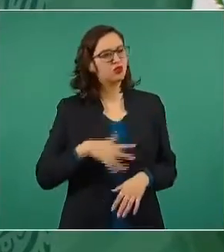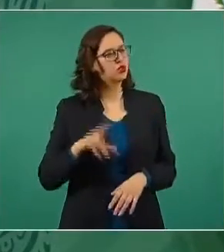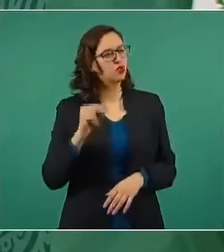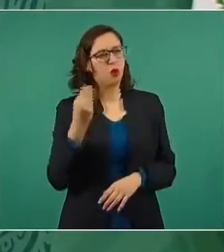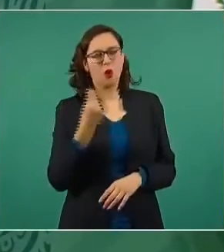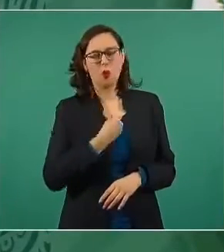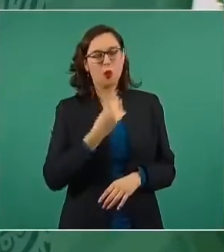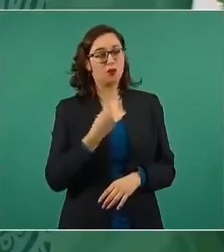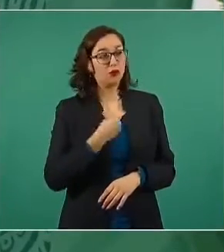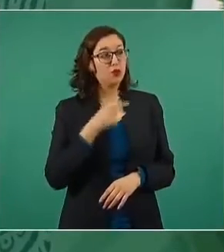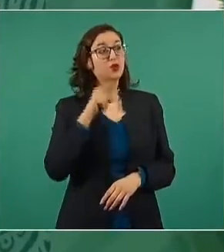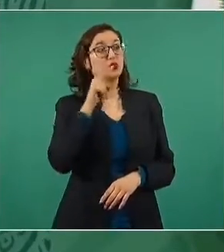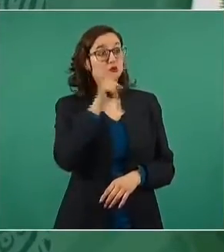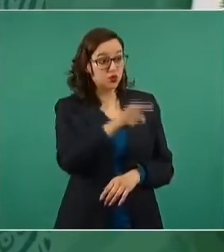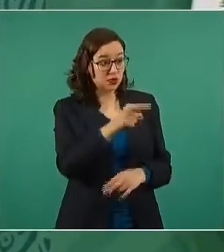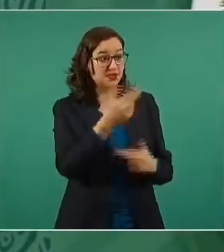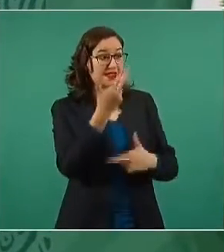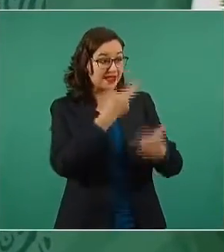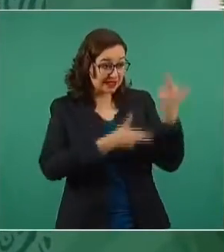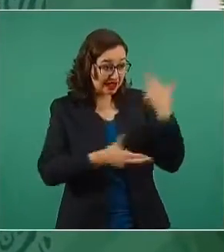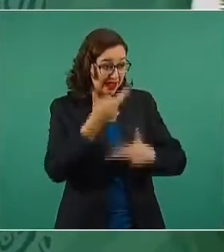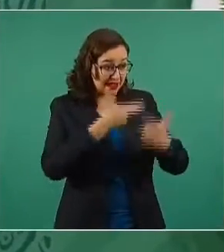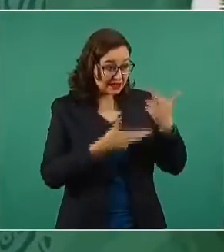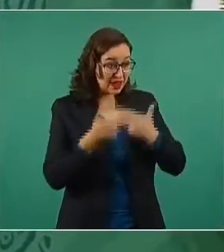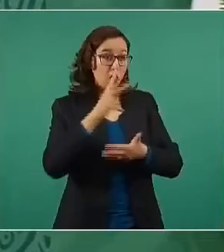usa una palabra, un término